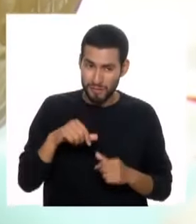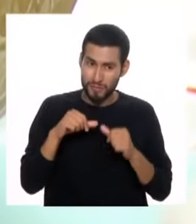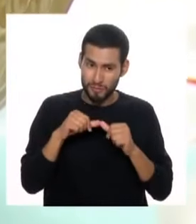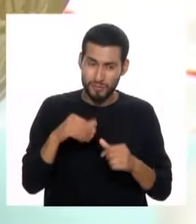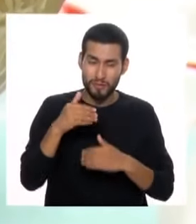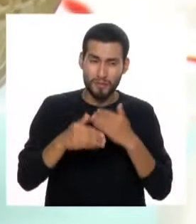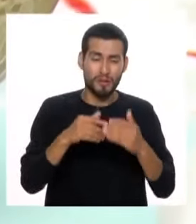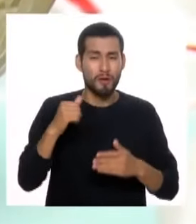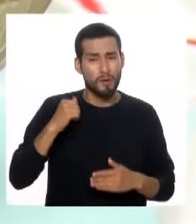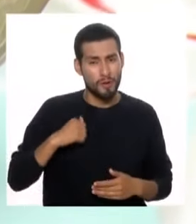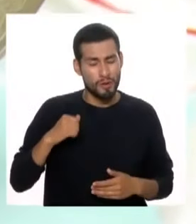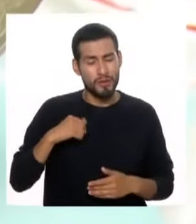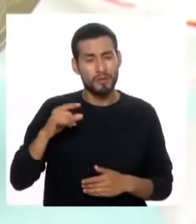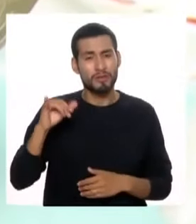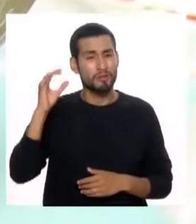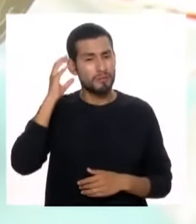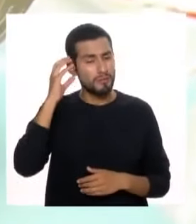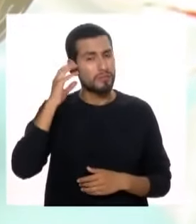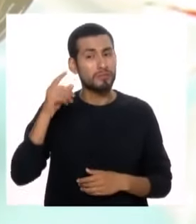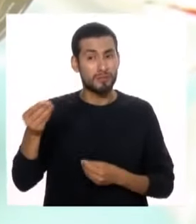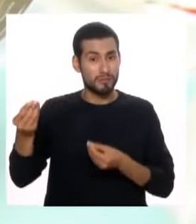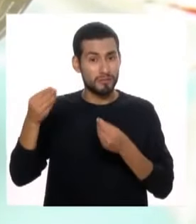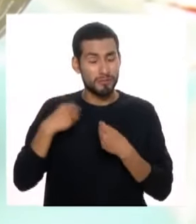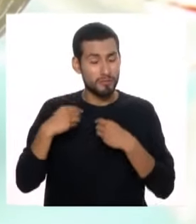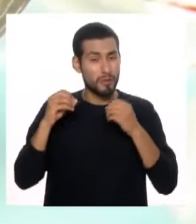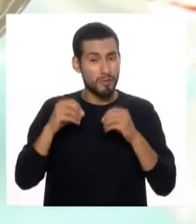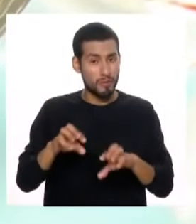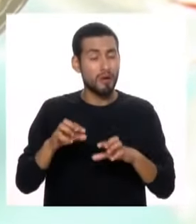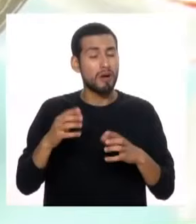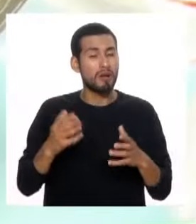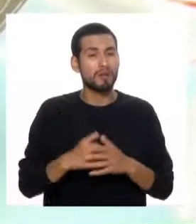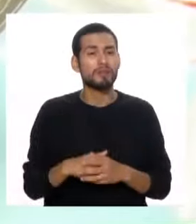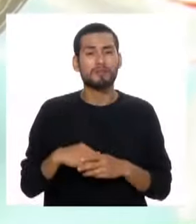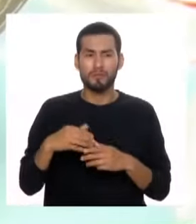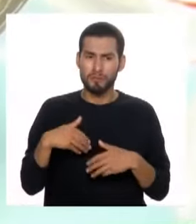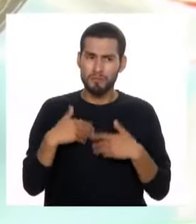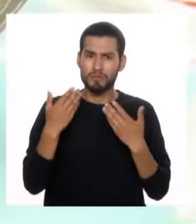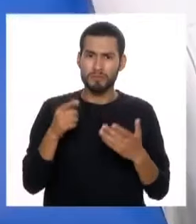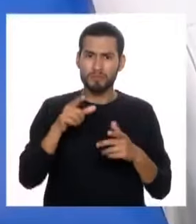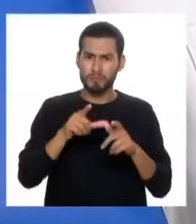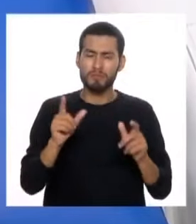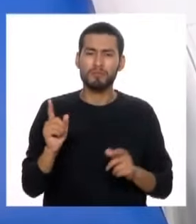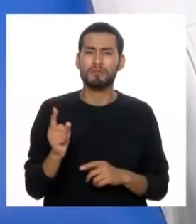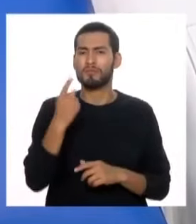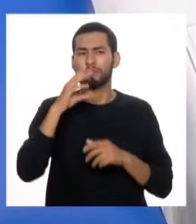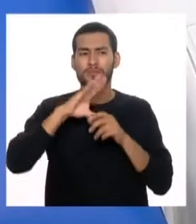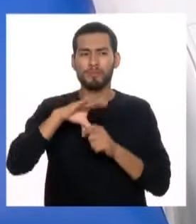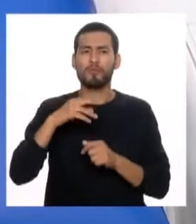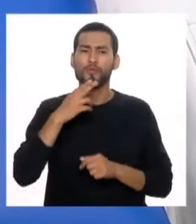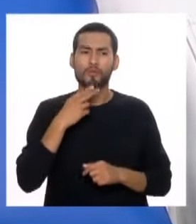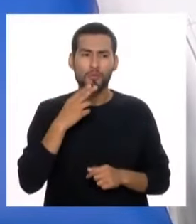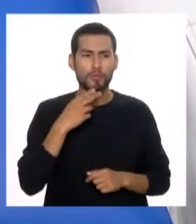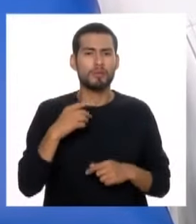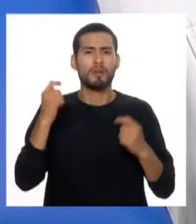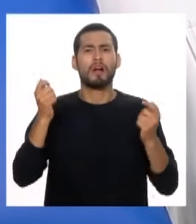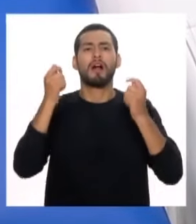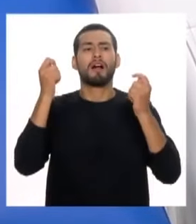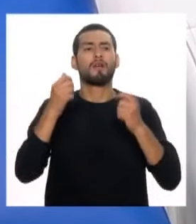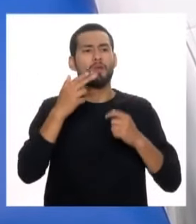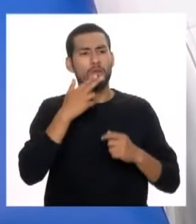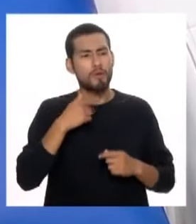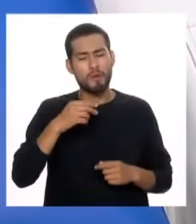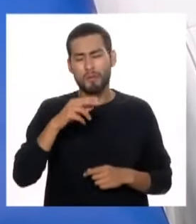todas las municipalidades, como la de Miraflores, que nos está dando la oportunidad de estar en esta primera feria del dulce, celebrando el